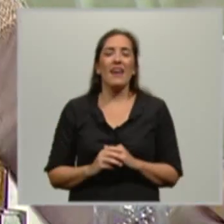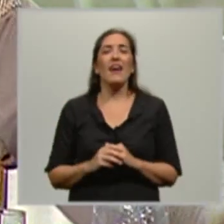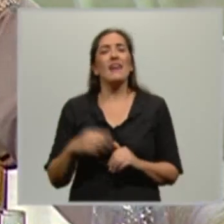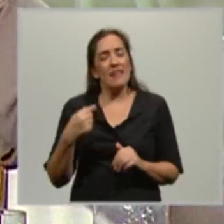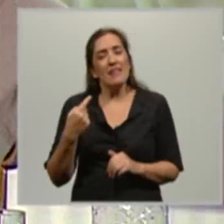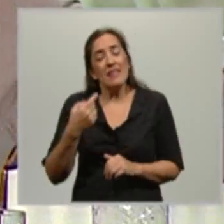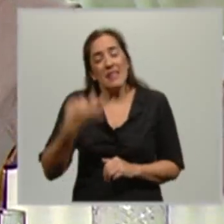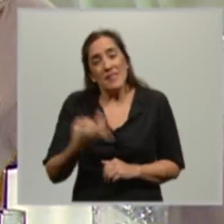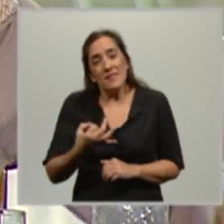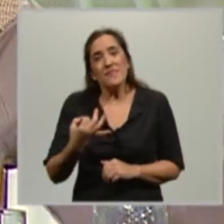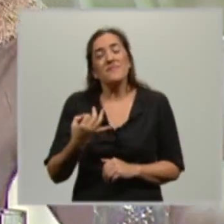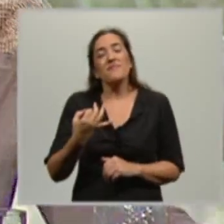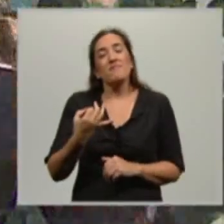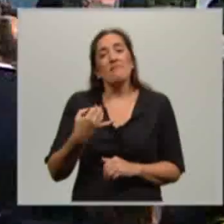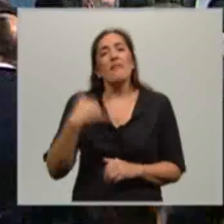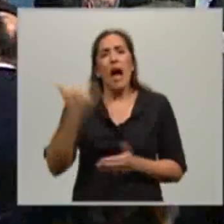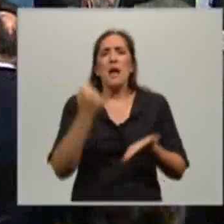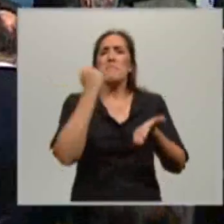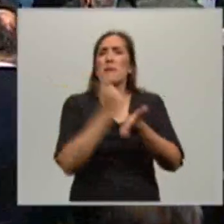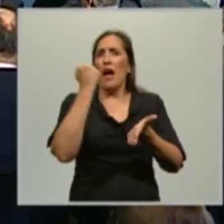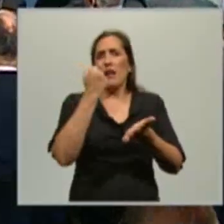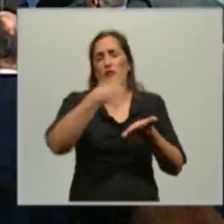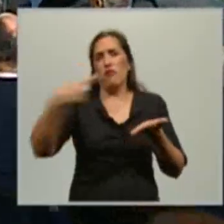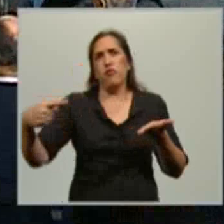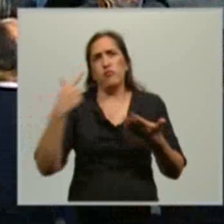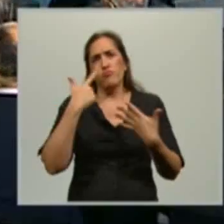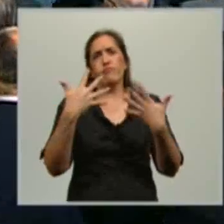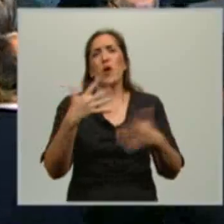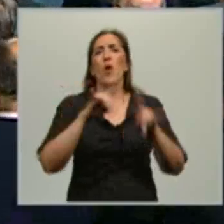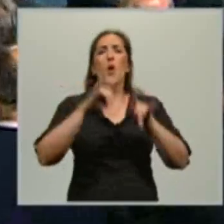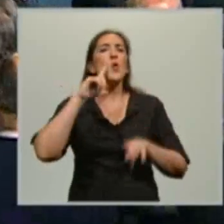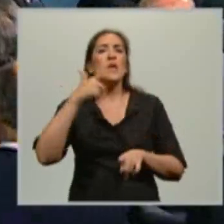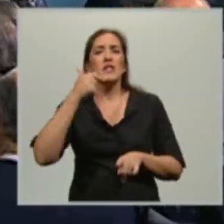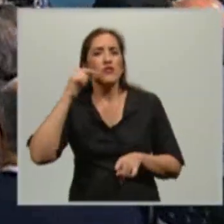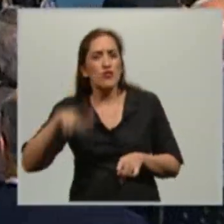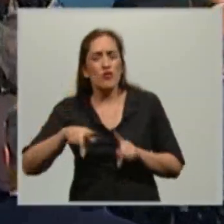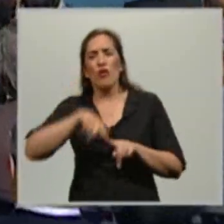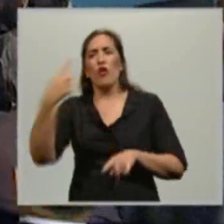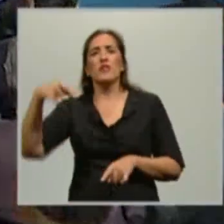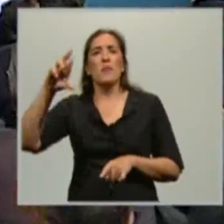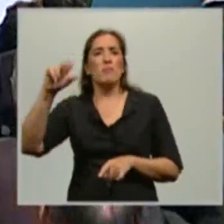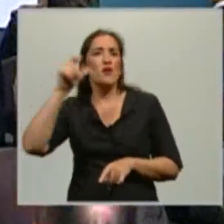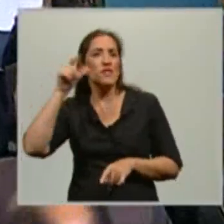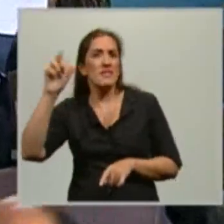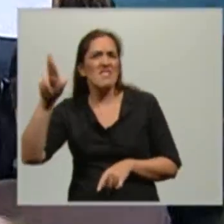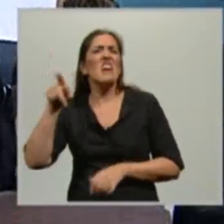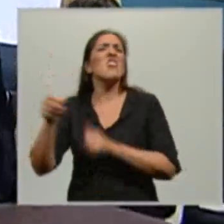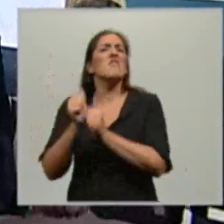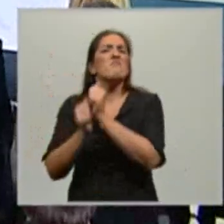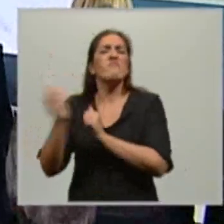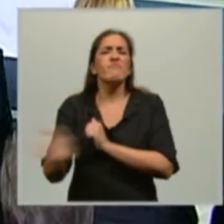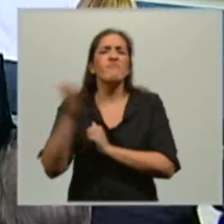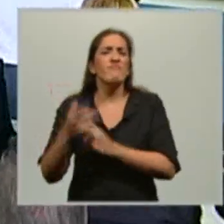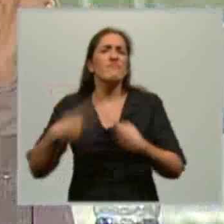tenemos también marcas líderes como Wilson, Procer, y me trajeron también aquí que hacen la